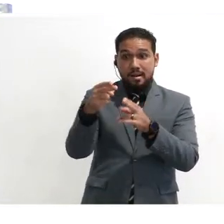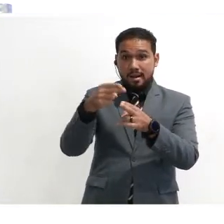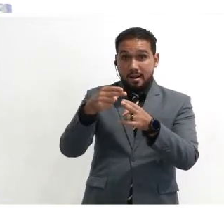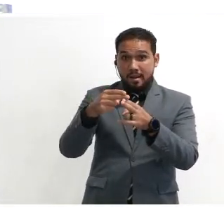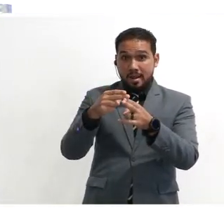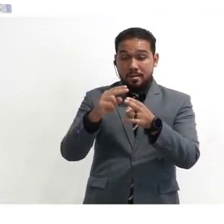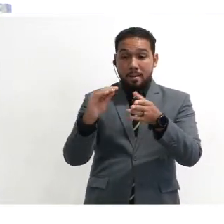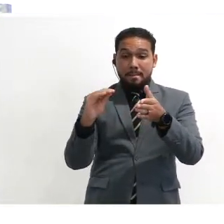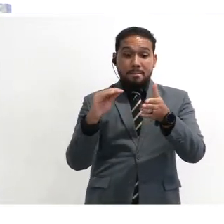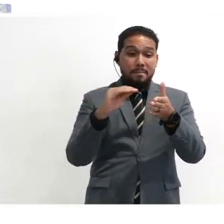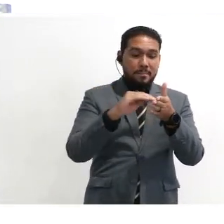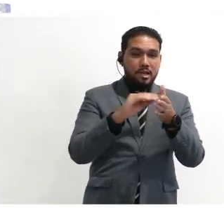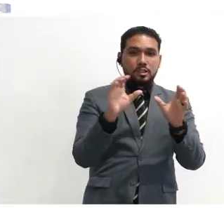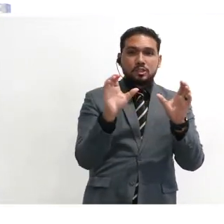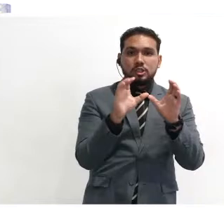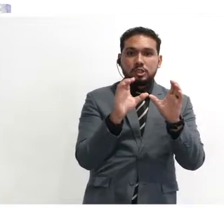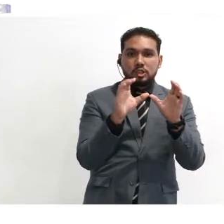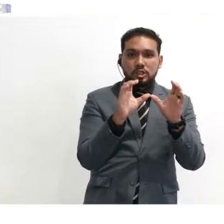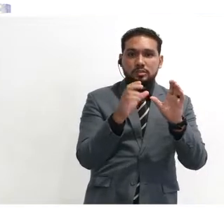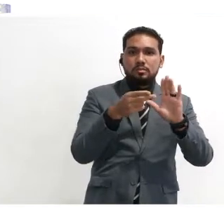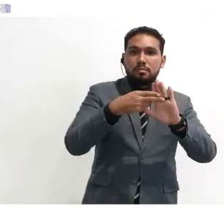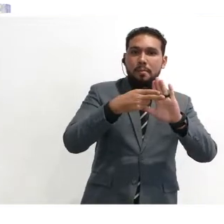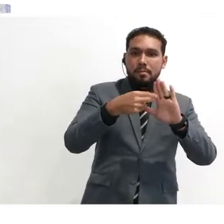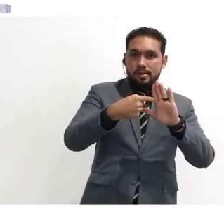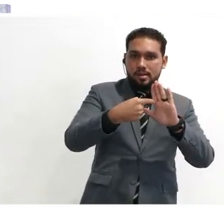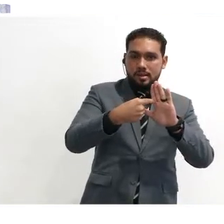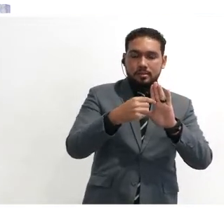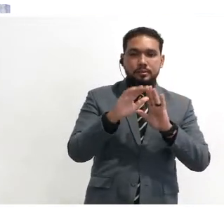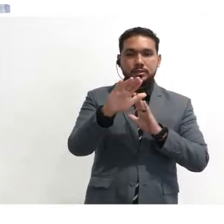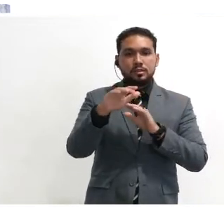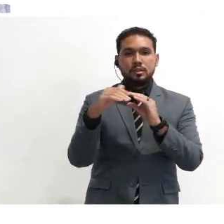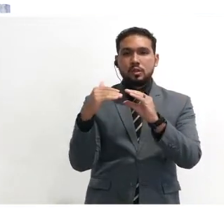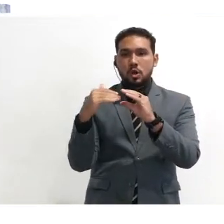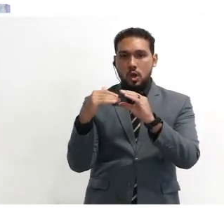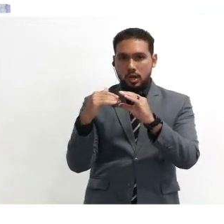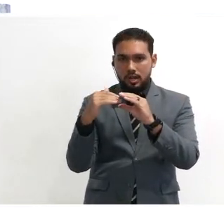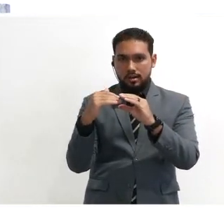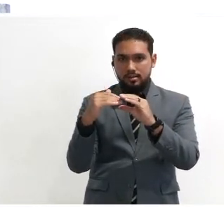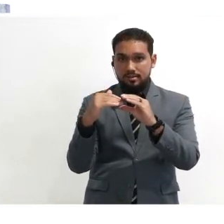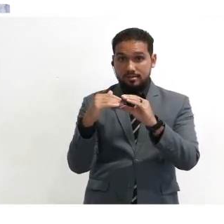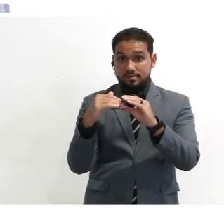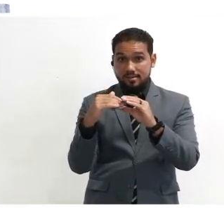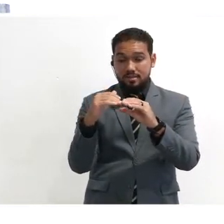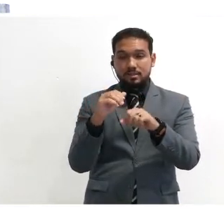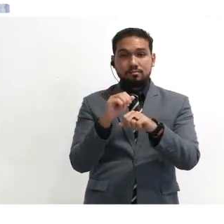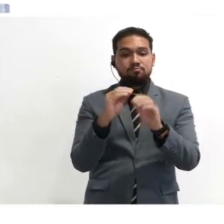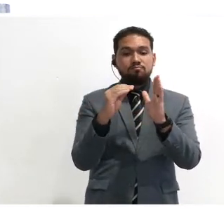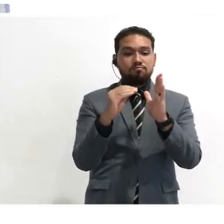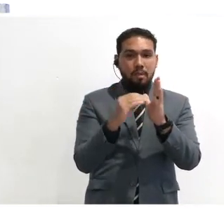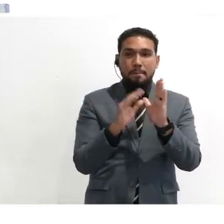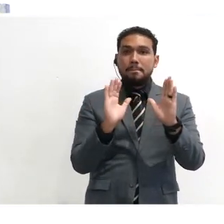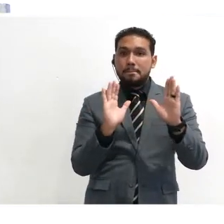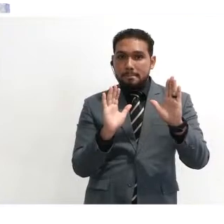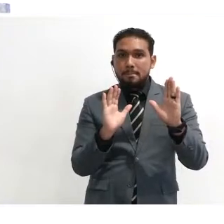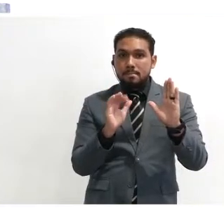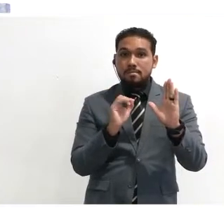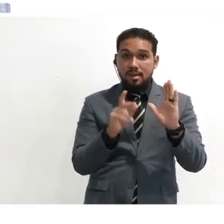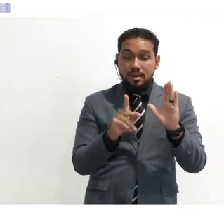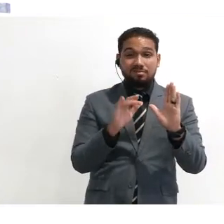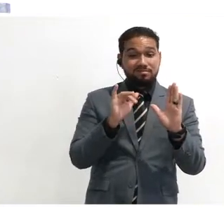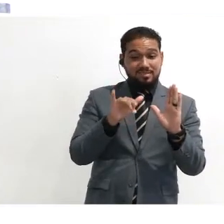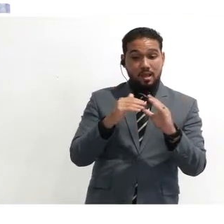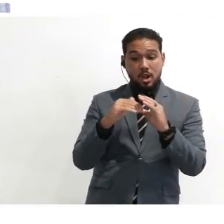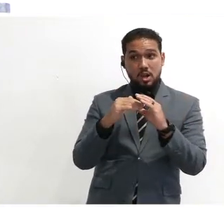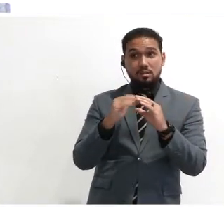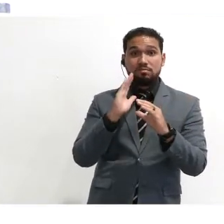en su certificación. Colocar su correo electrónico, fíjense bien que esté escrito de manera correcta porque a ese correo